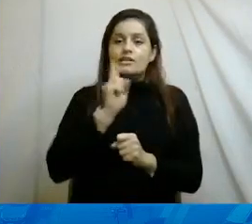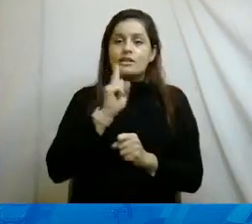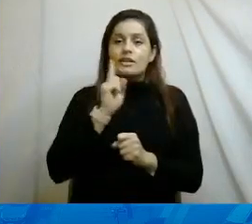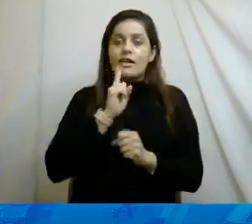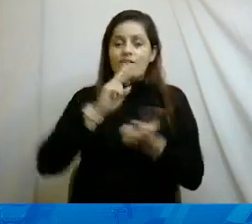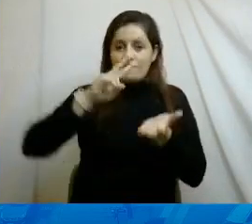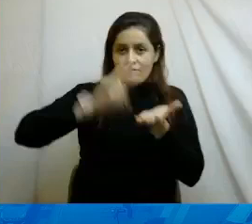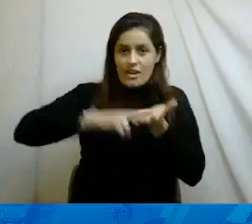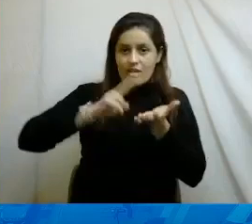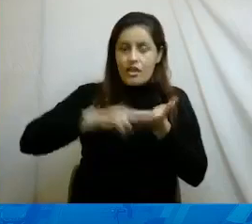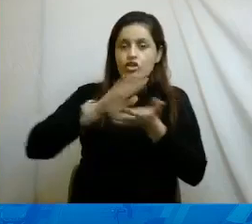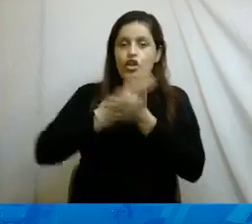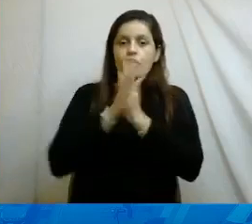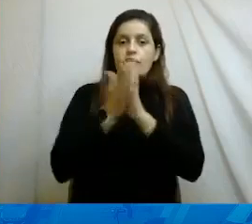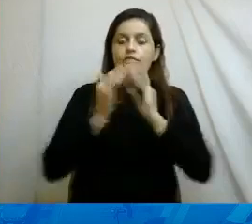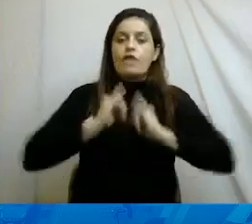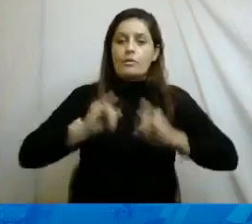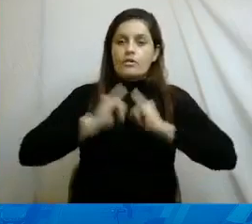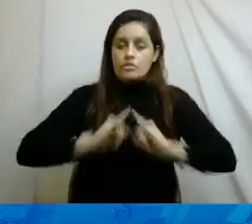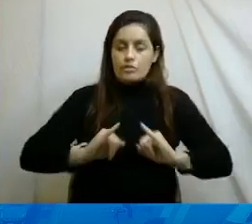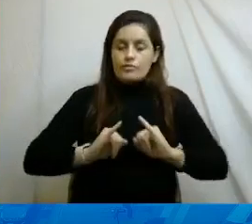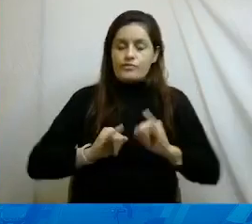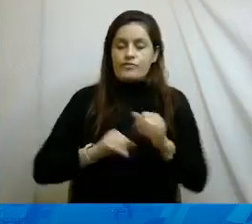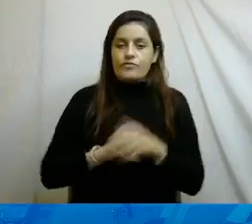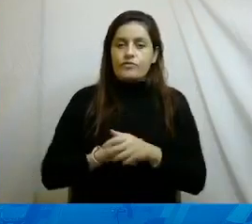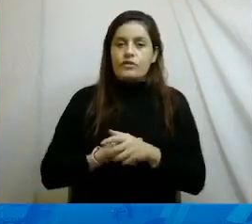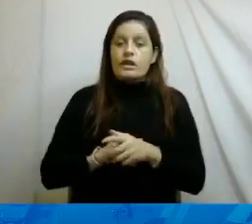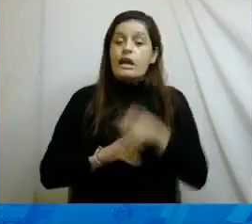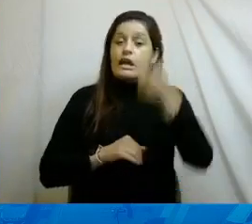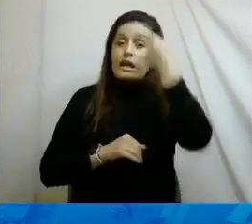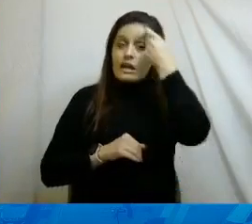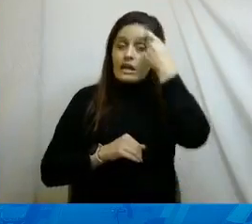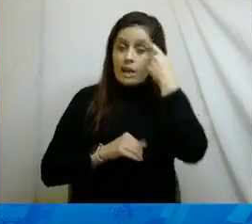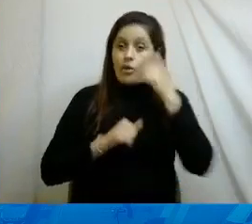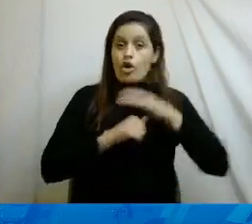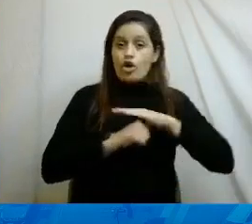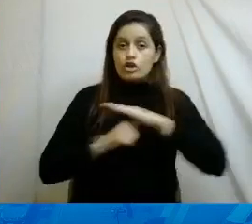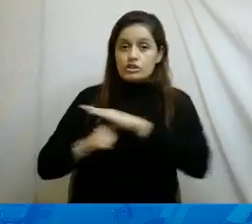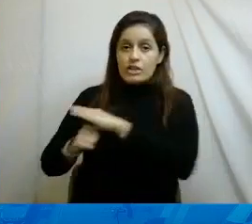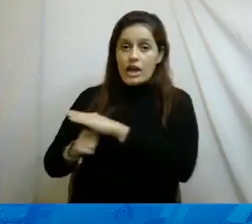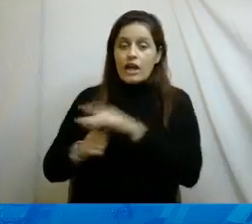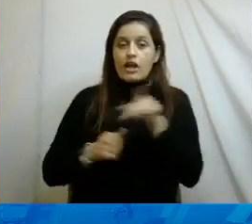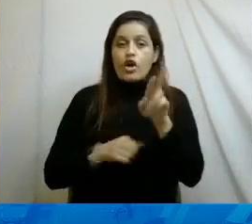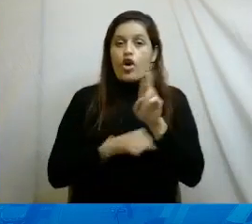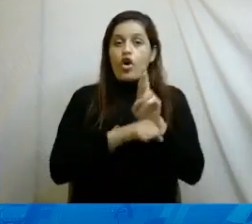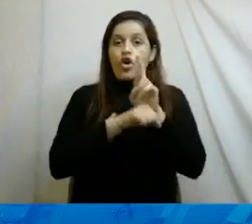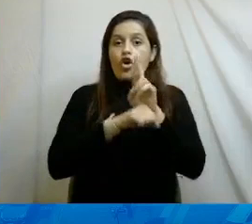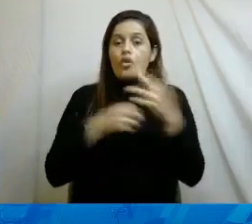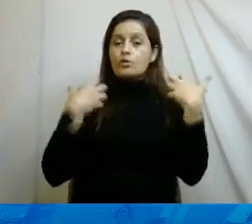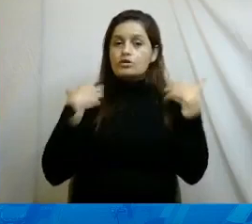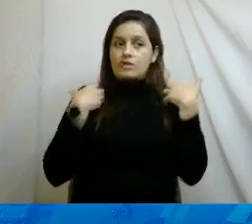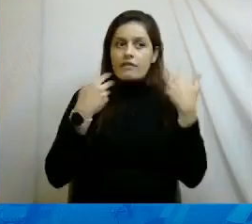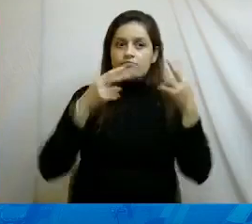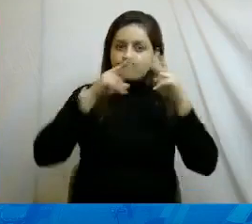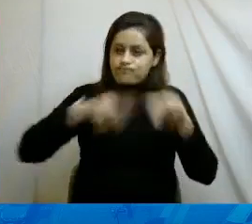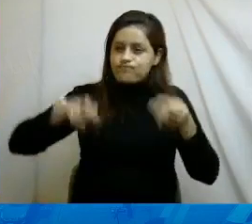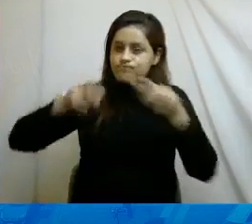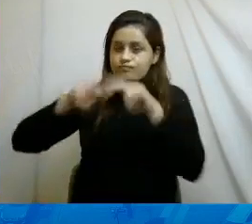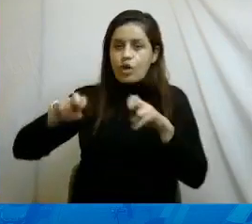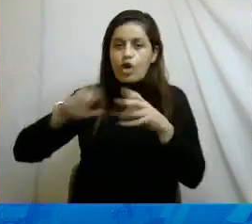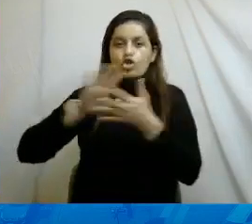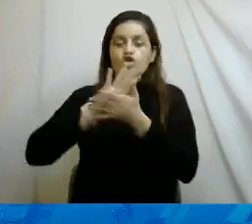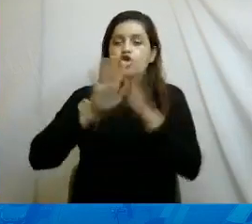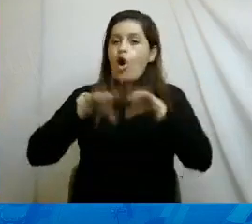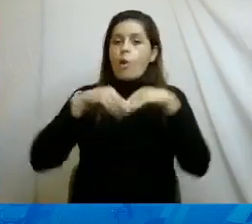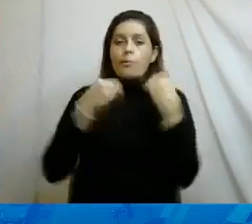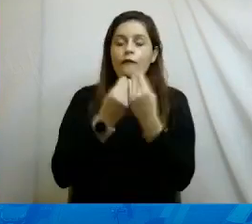totalidad de la información. Creemos que los concejales, en su rol de fiscalizadores, tienen como labor indagar a cabalidad